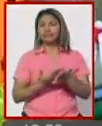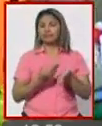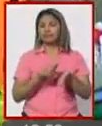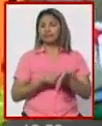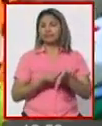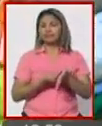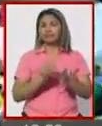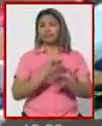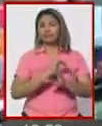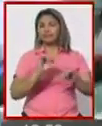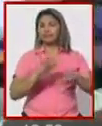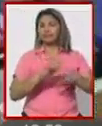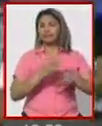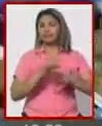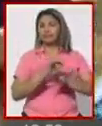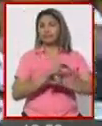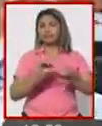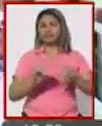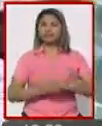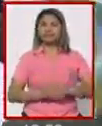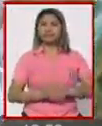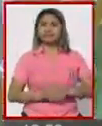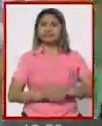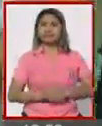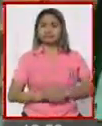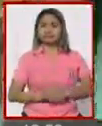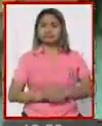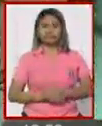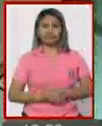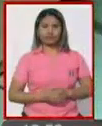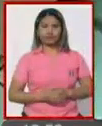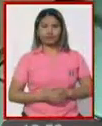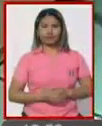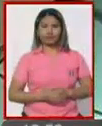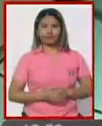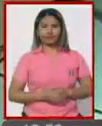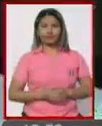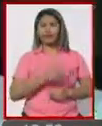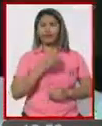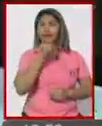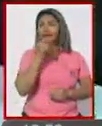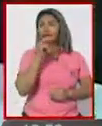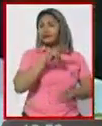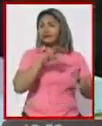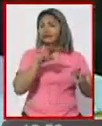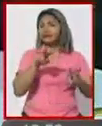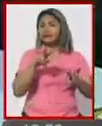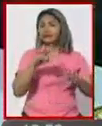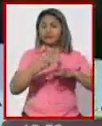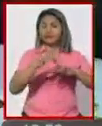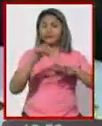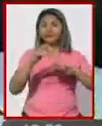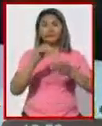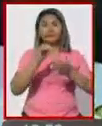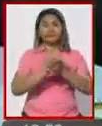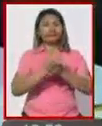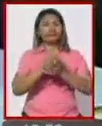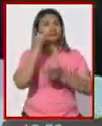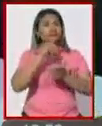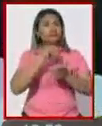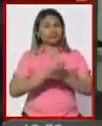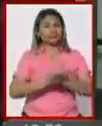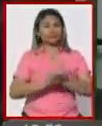Dinero sí no teníamos, gracias a Dios, en que no se llevaron esas cosas. ¿Alguien vio algo? Sí, las joyas más de mi esposa también se